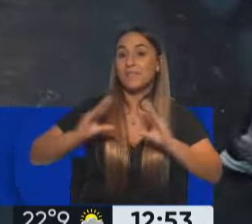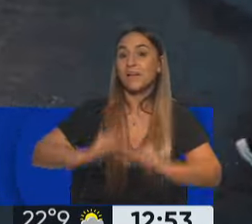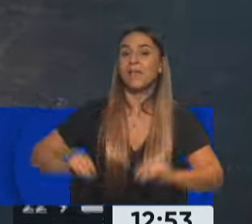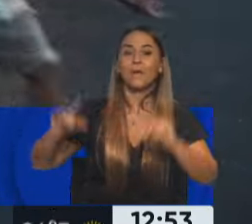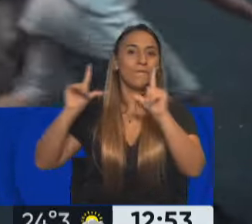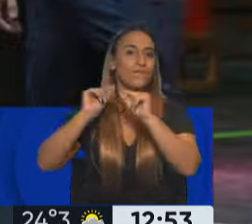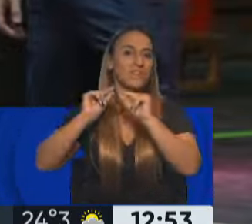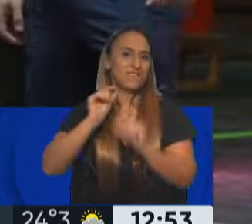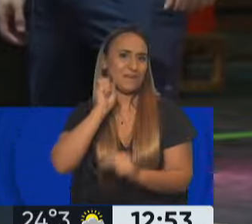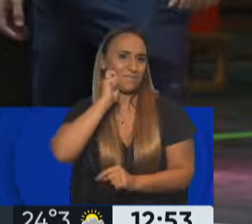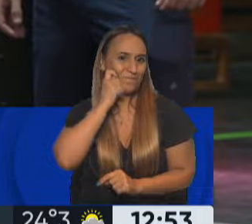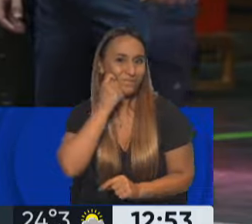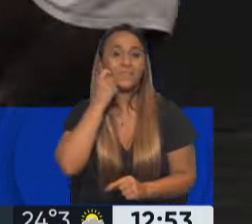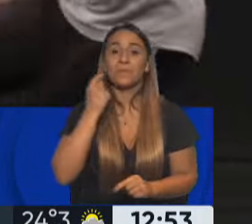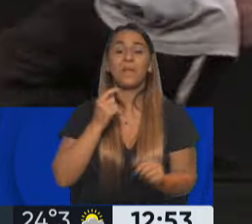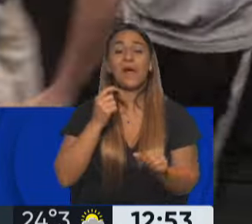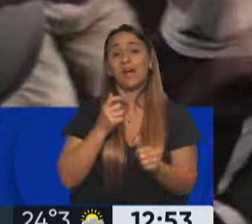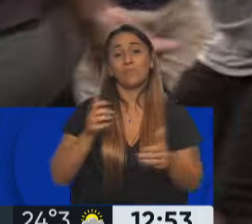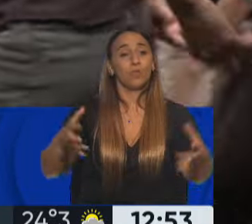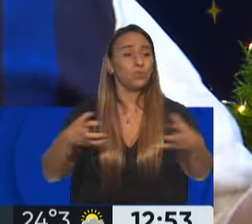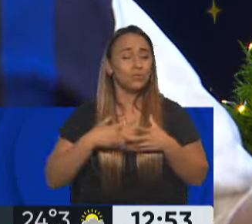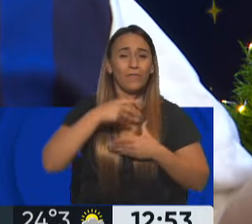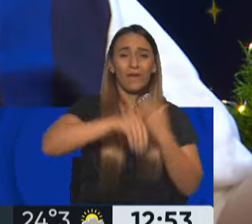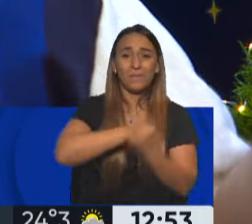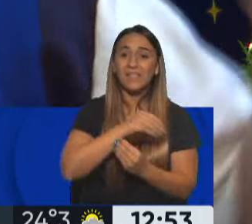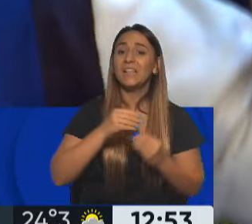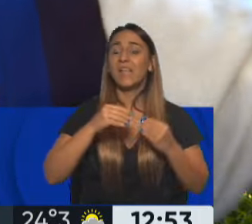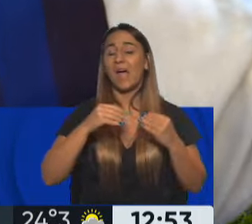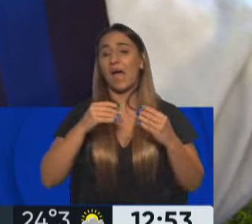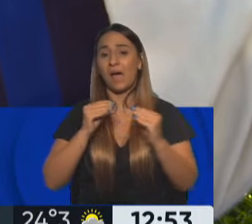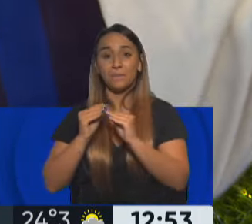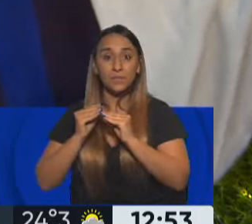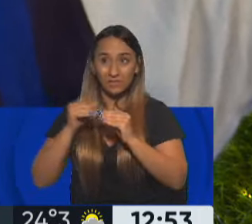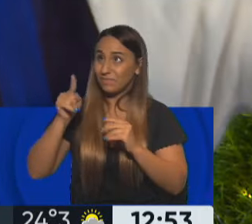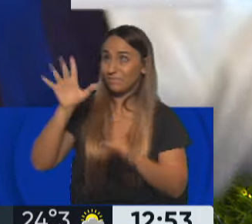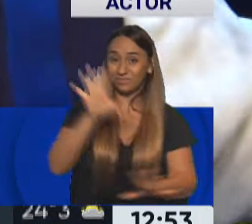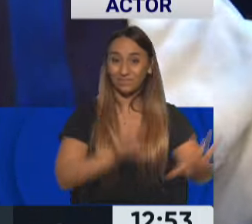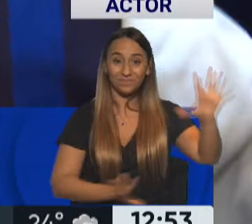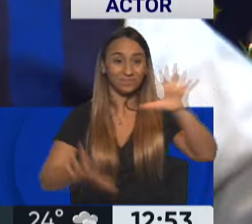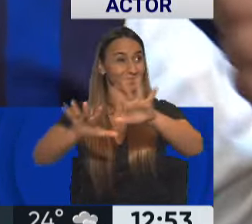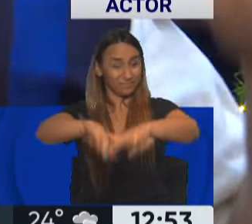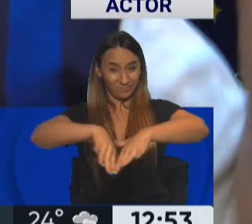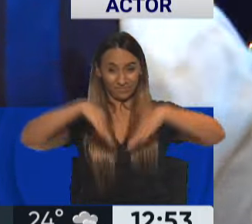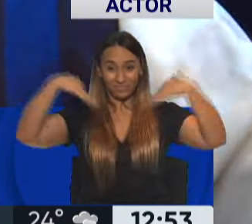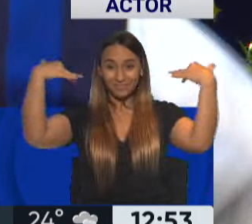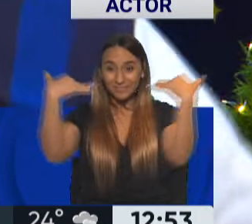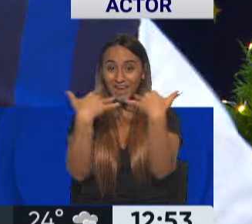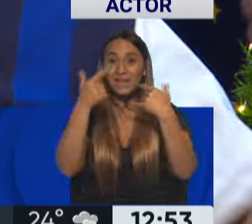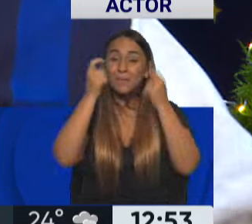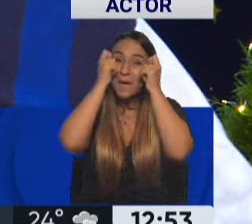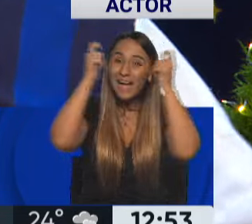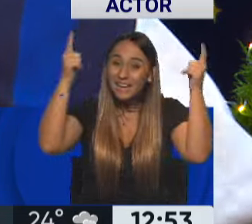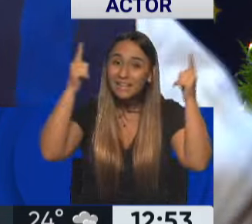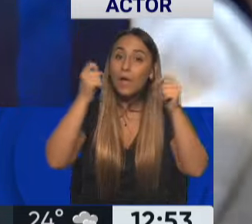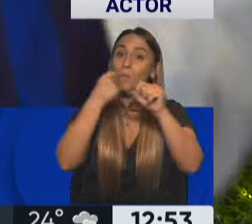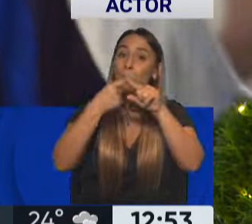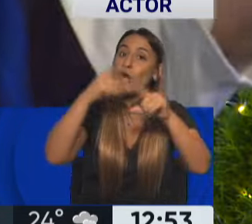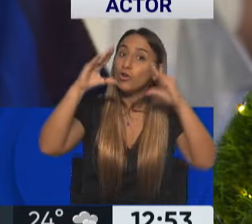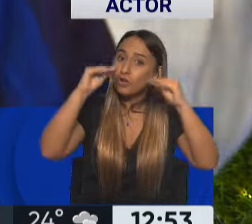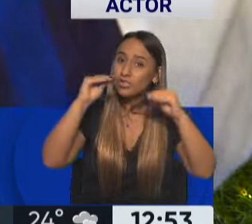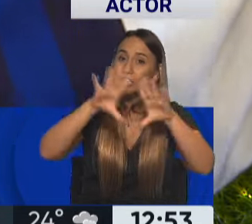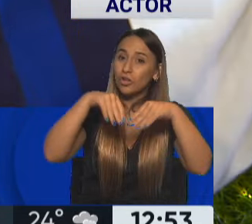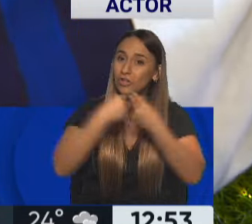en familia, con amigos. Y se construye un estadio. Así que imagínate lo que va a ser este show. Para 10.000 personas por noche.